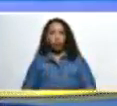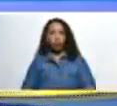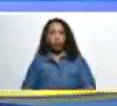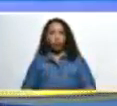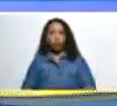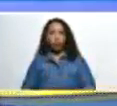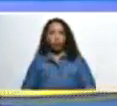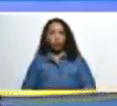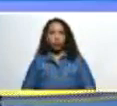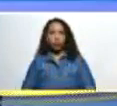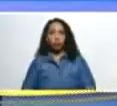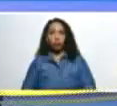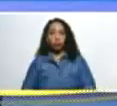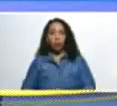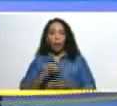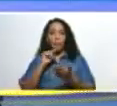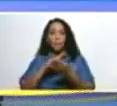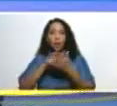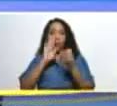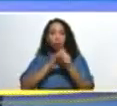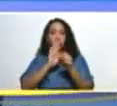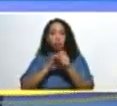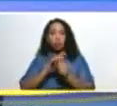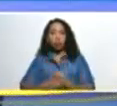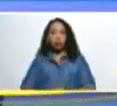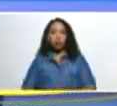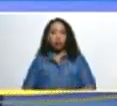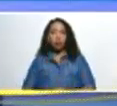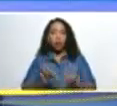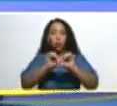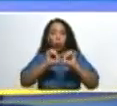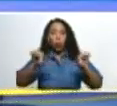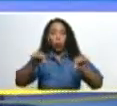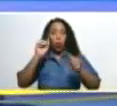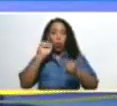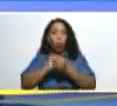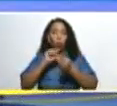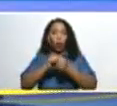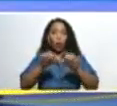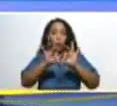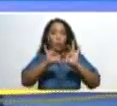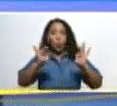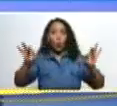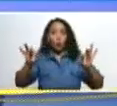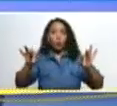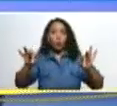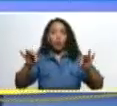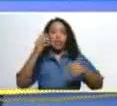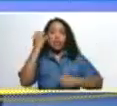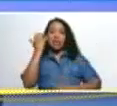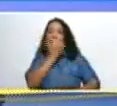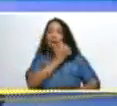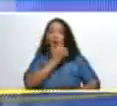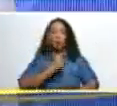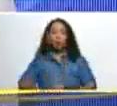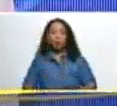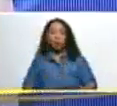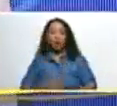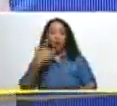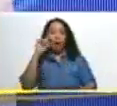No se te escucha, prende el micrófono. Cabillas, hemos localizado vigas,